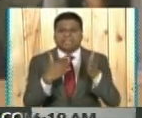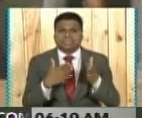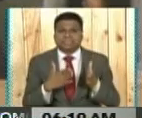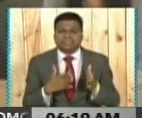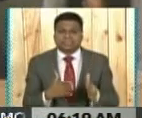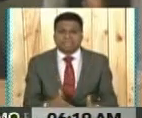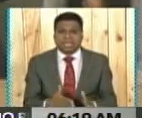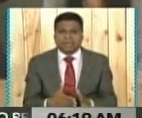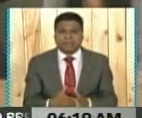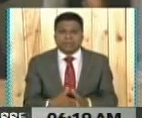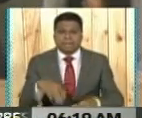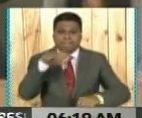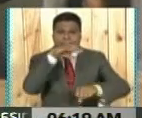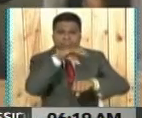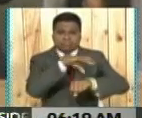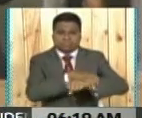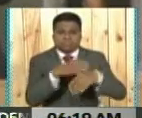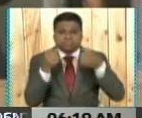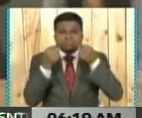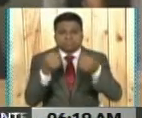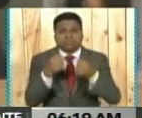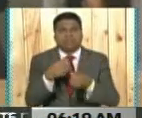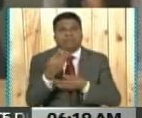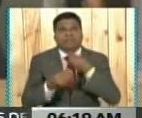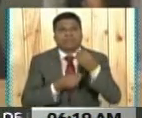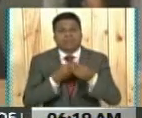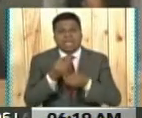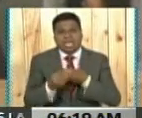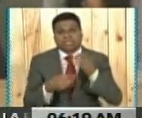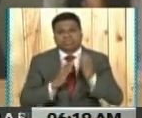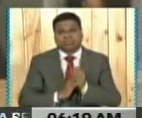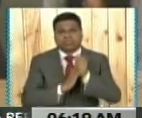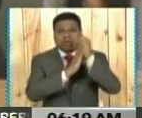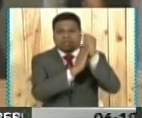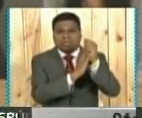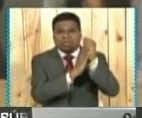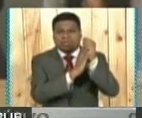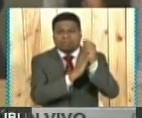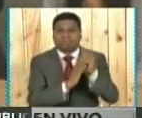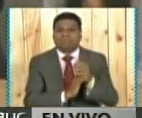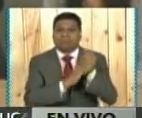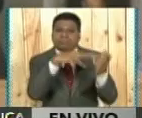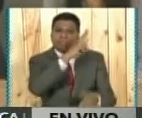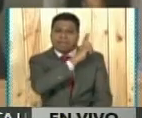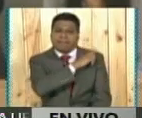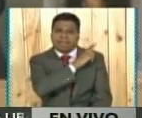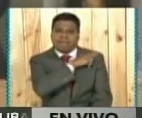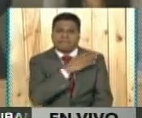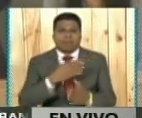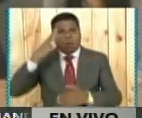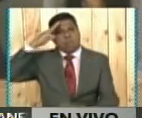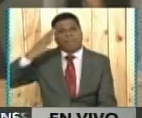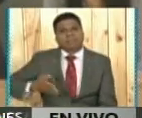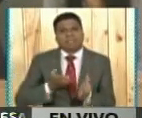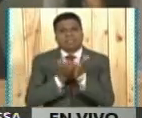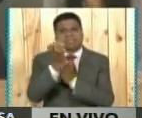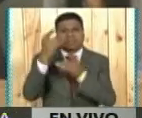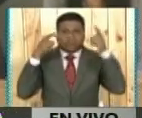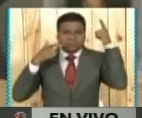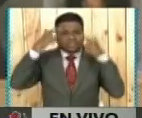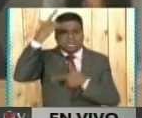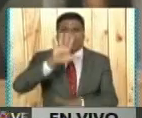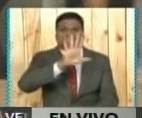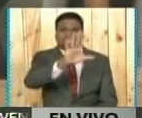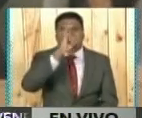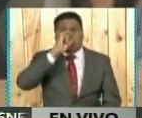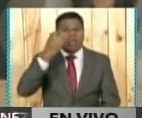Servicio Penitenciario fue creado por el líder de la Revolución Bolivariana, nuestro comandante eterno Hugo Chávez, hace